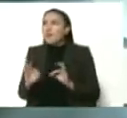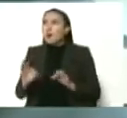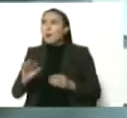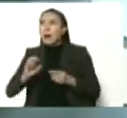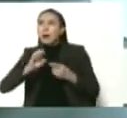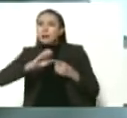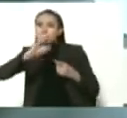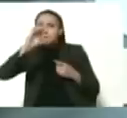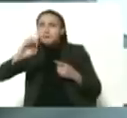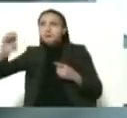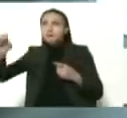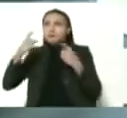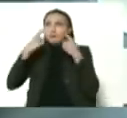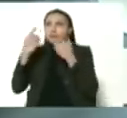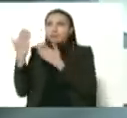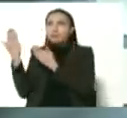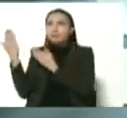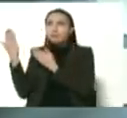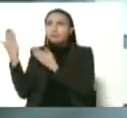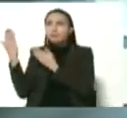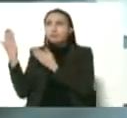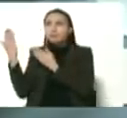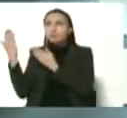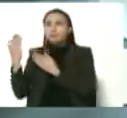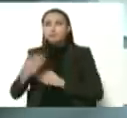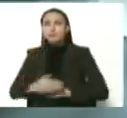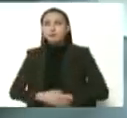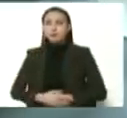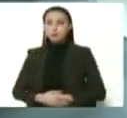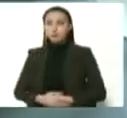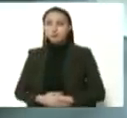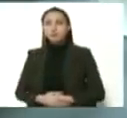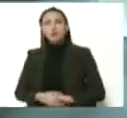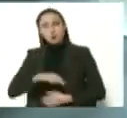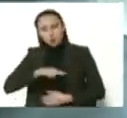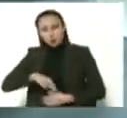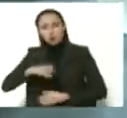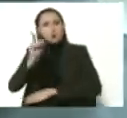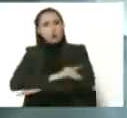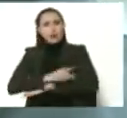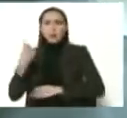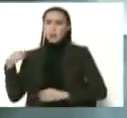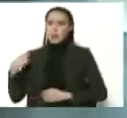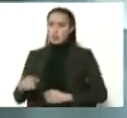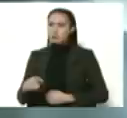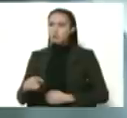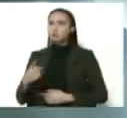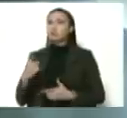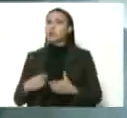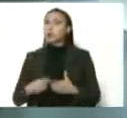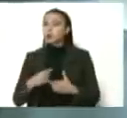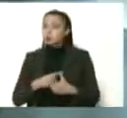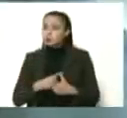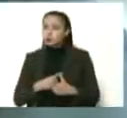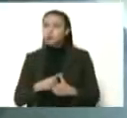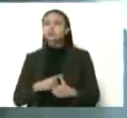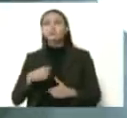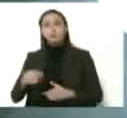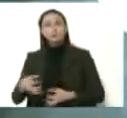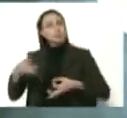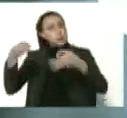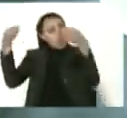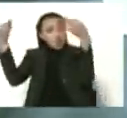Y si somos perseverantes, disciplinados, tengan la seguridad